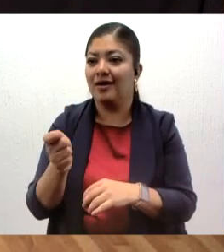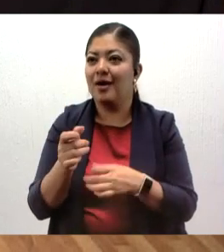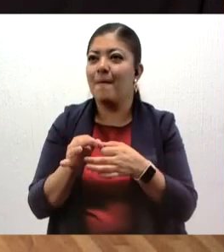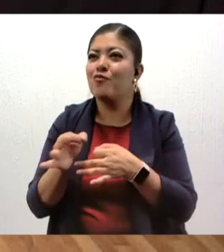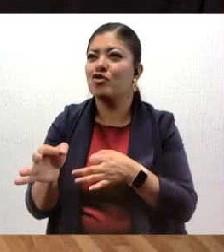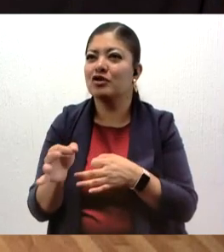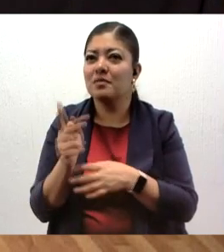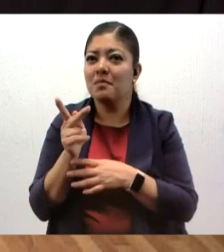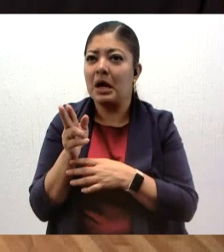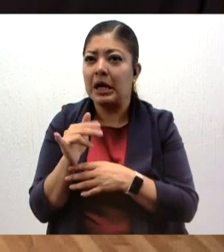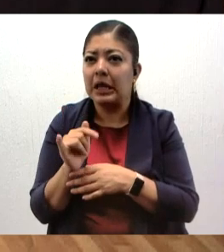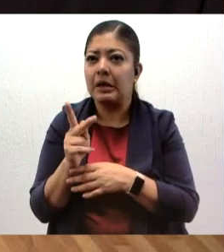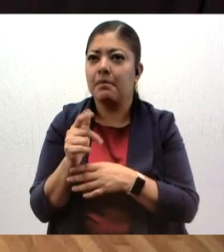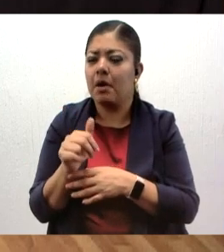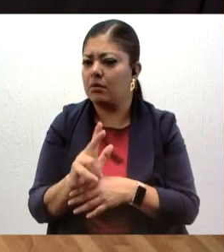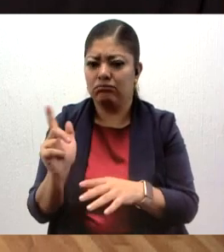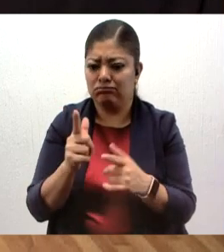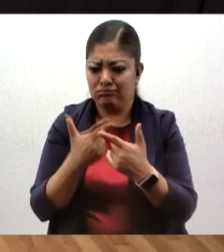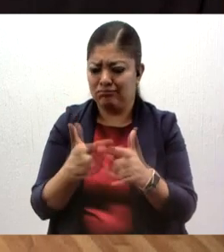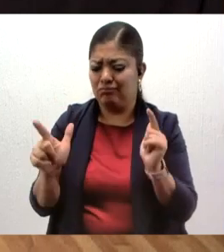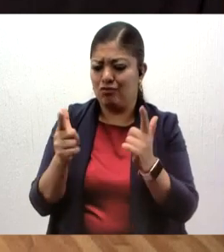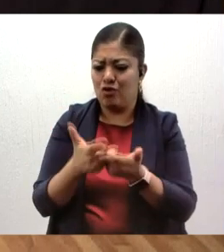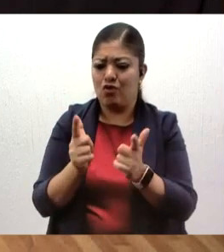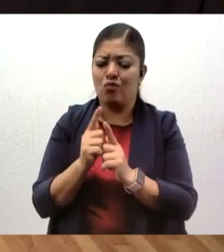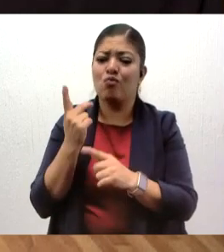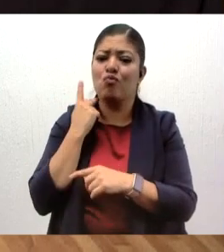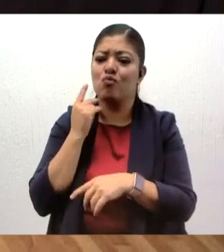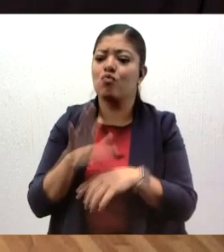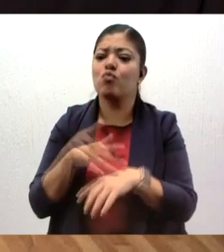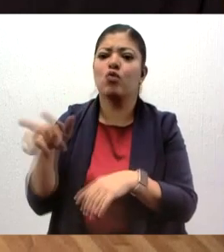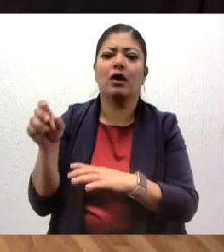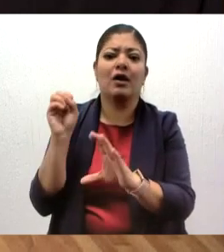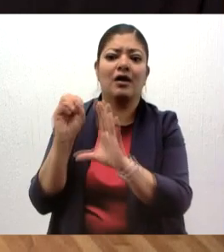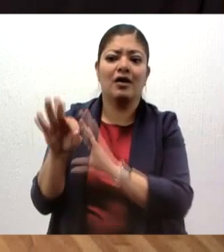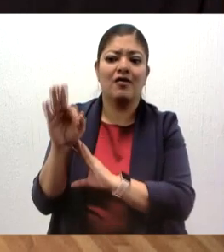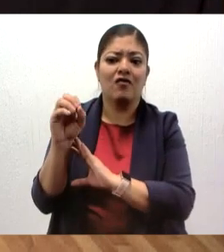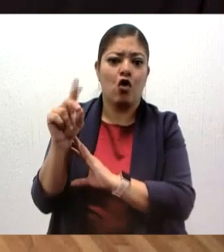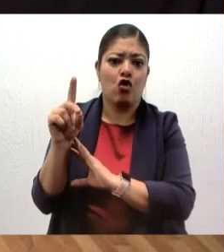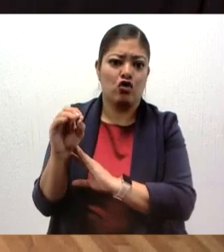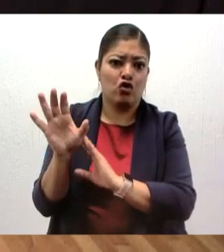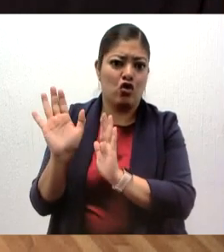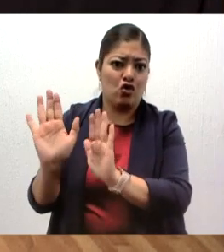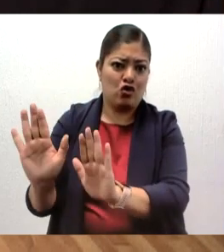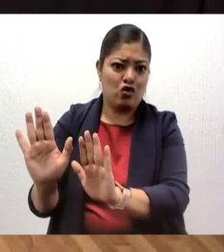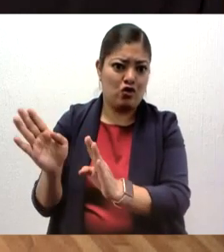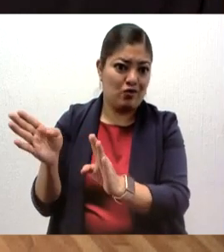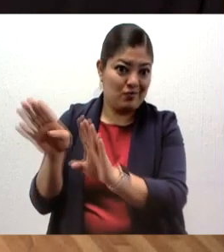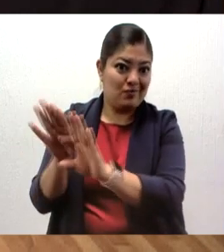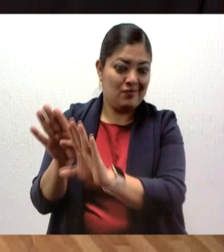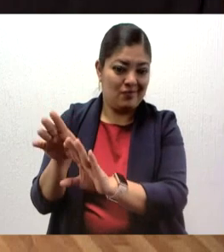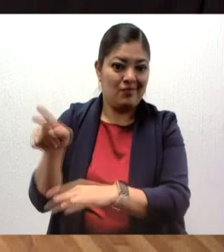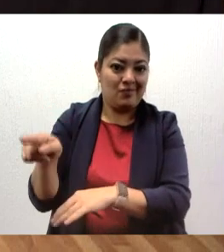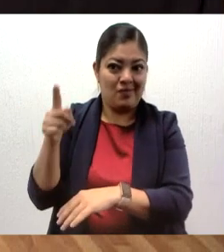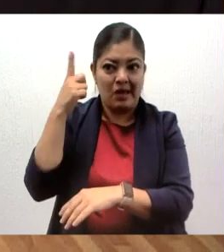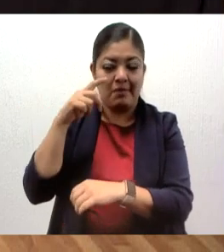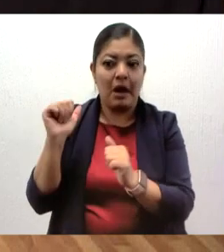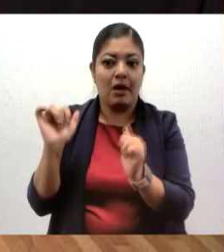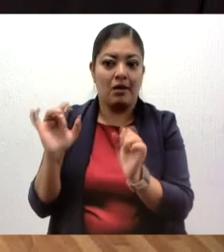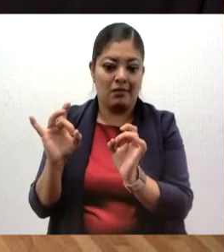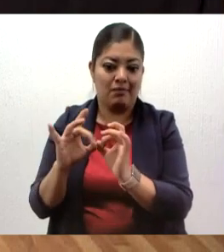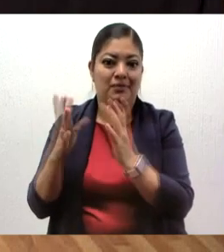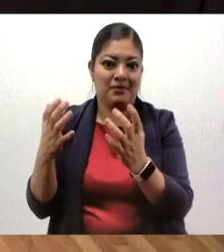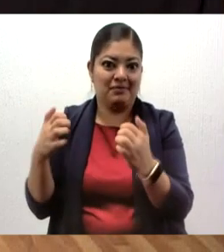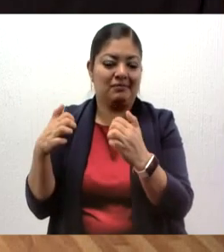los colores porque es un fondo que tiene que existir no podemos dejarlo pasar lo que estamos planteando en el proy en